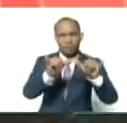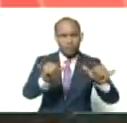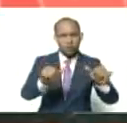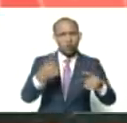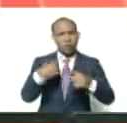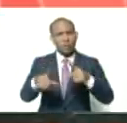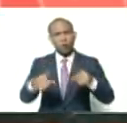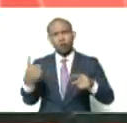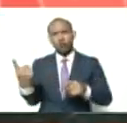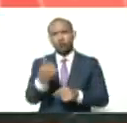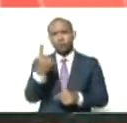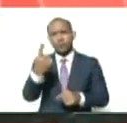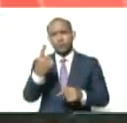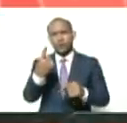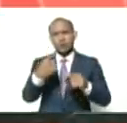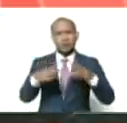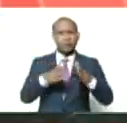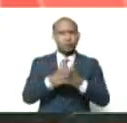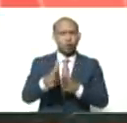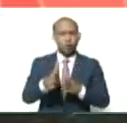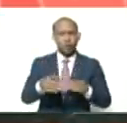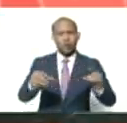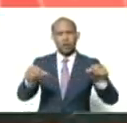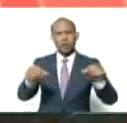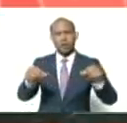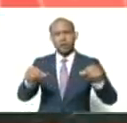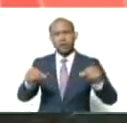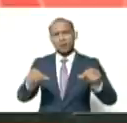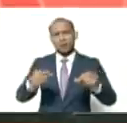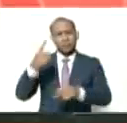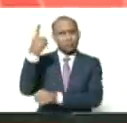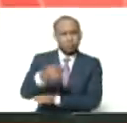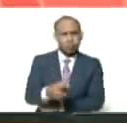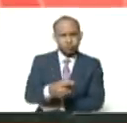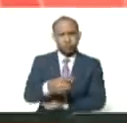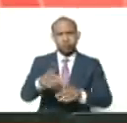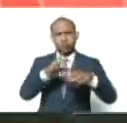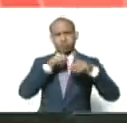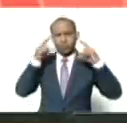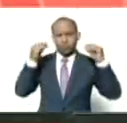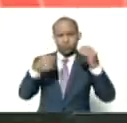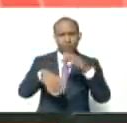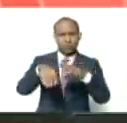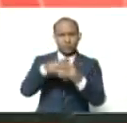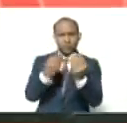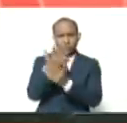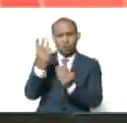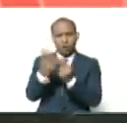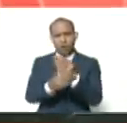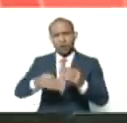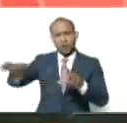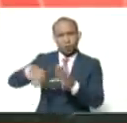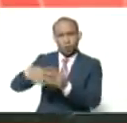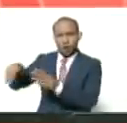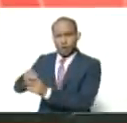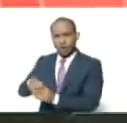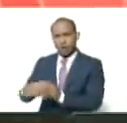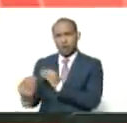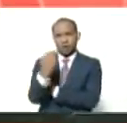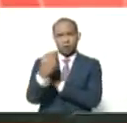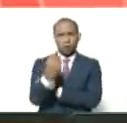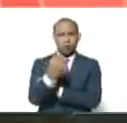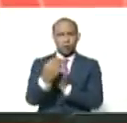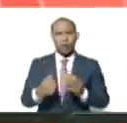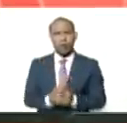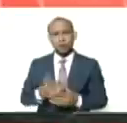bioseguridad. Volvemos al esquema extremo de bioseguridad en las cuarentenas y del cuidado